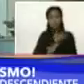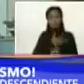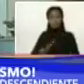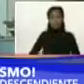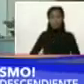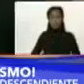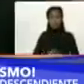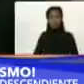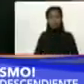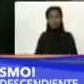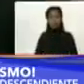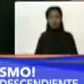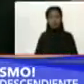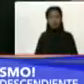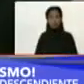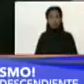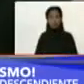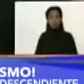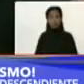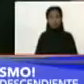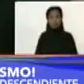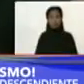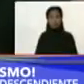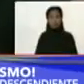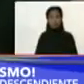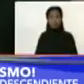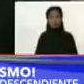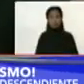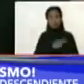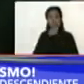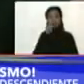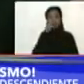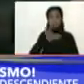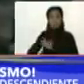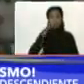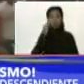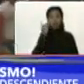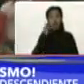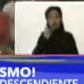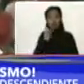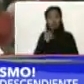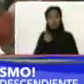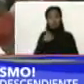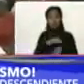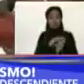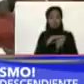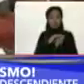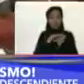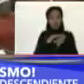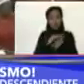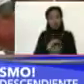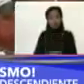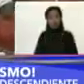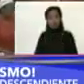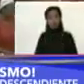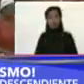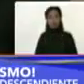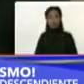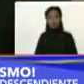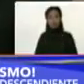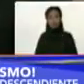peuple haïtien, président Maduro. En nombre del pueblo haitiano. Nous demandons excuses. Le pedimos